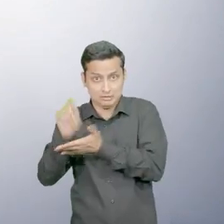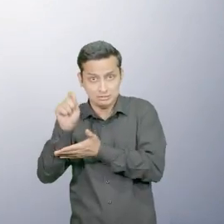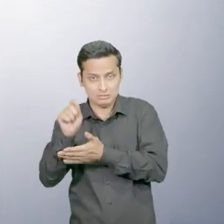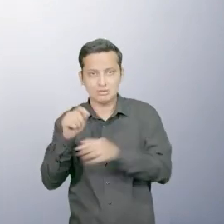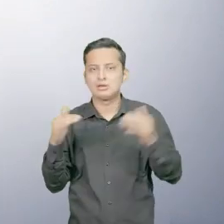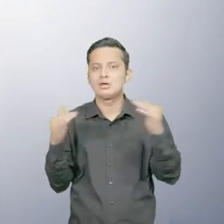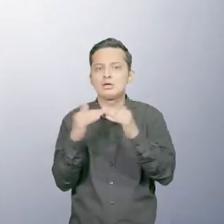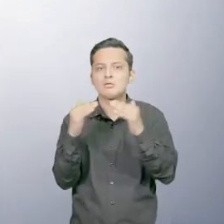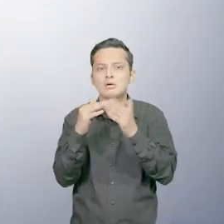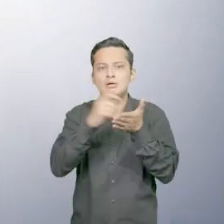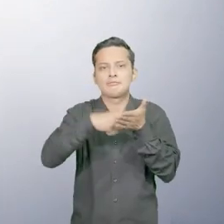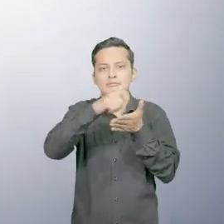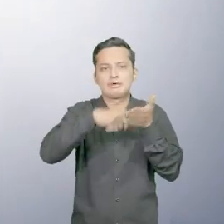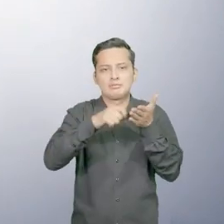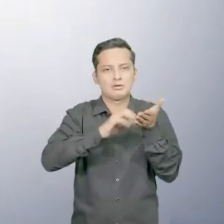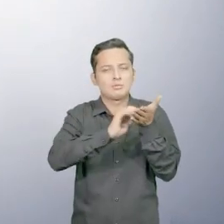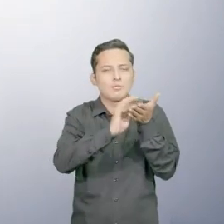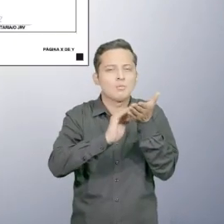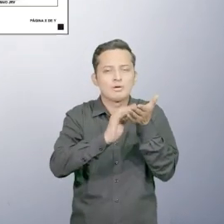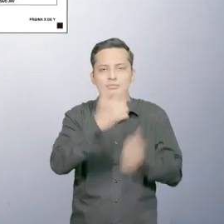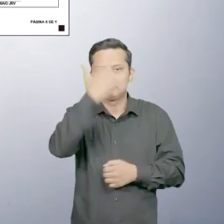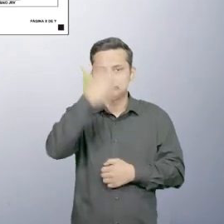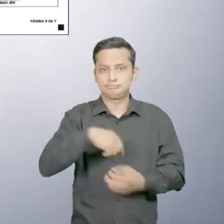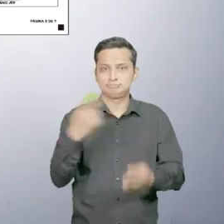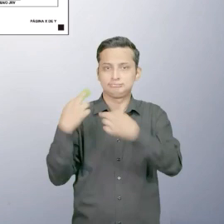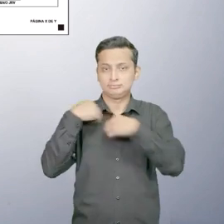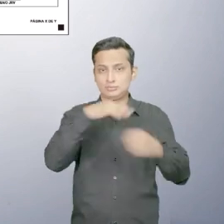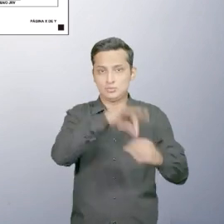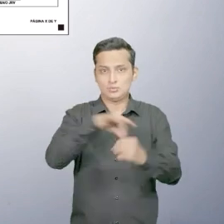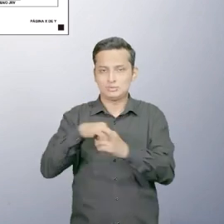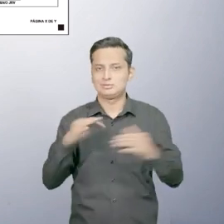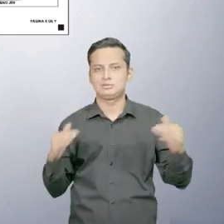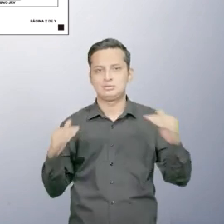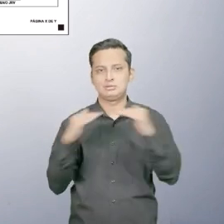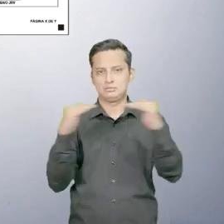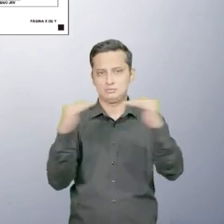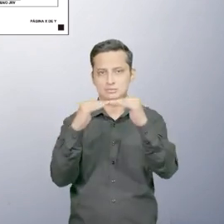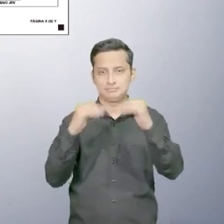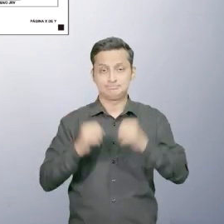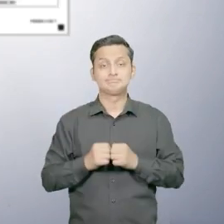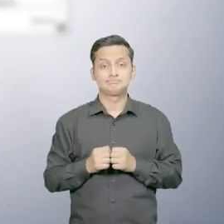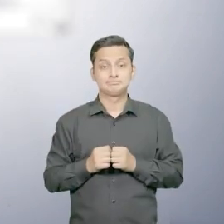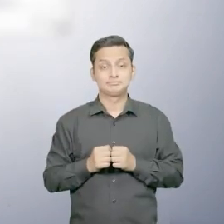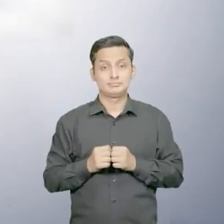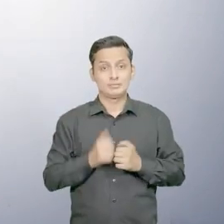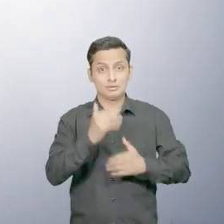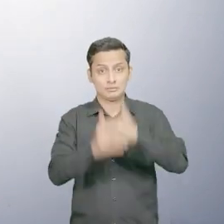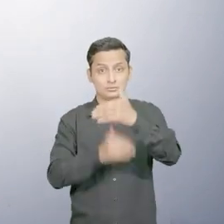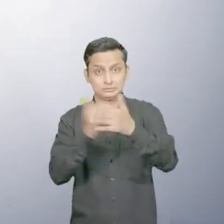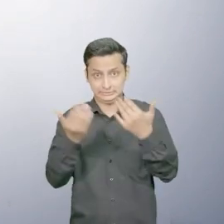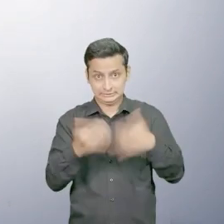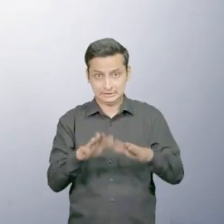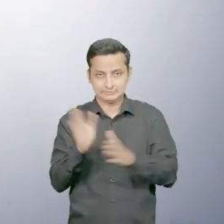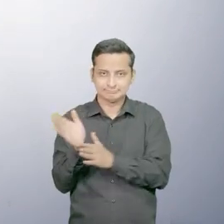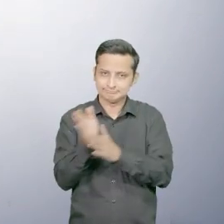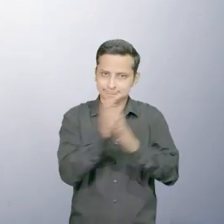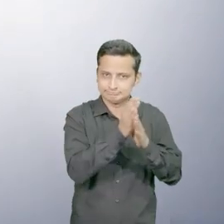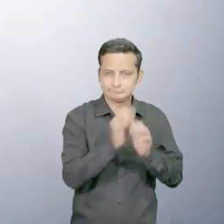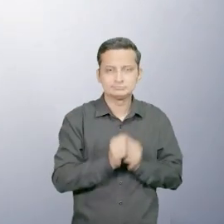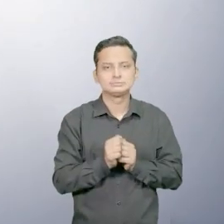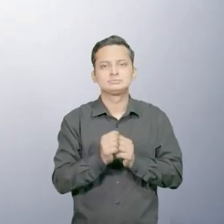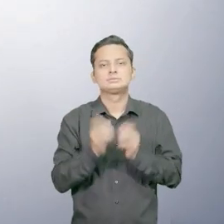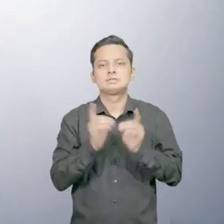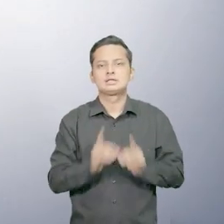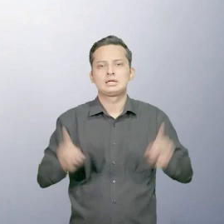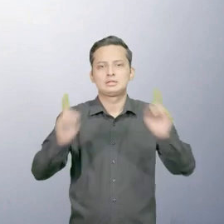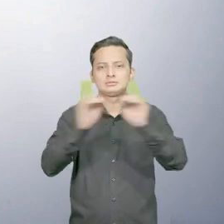sea igual al número de firmas y huellas de los sufragantes. Realizado este procedimiento, se registran los